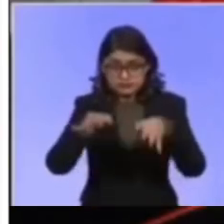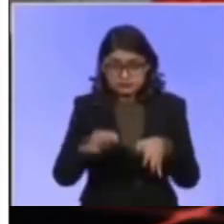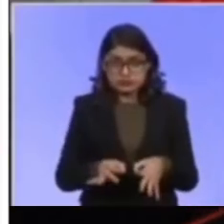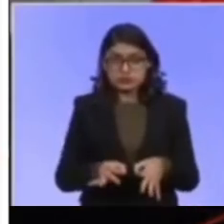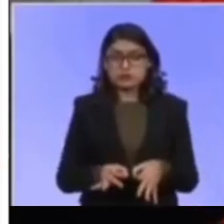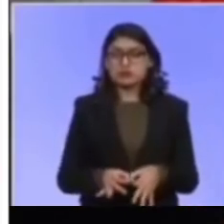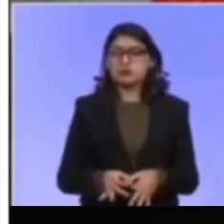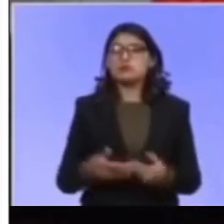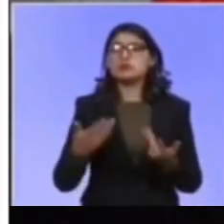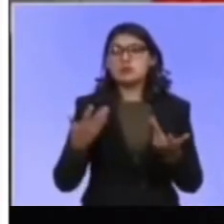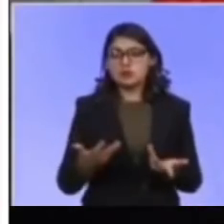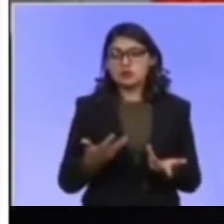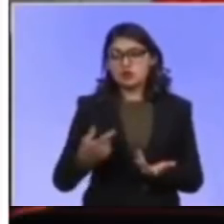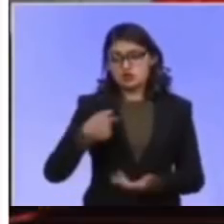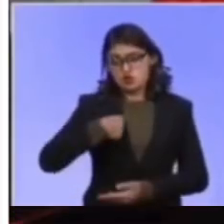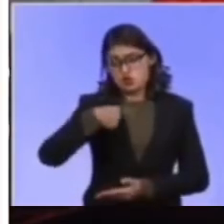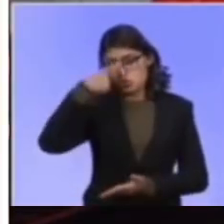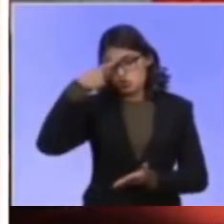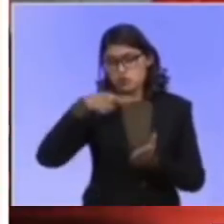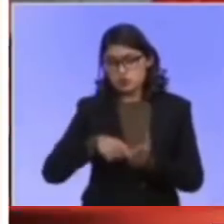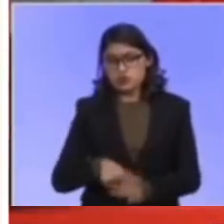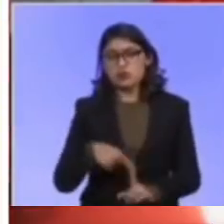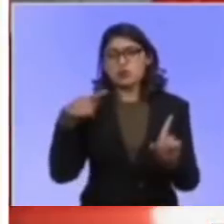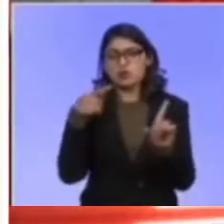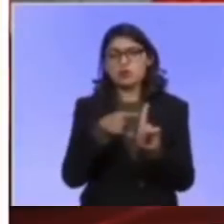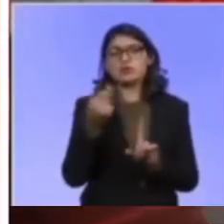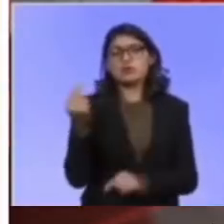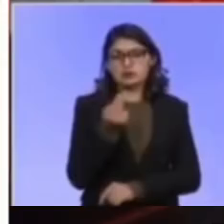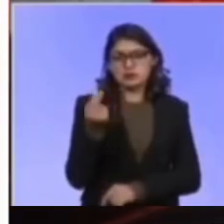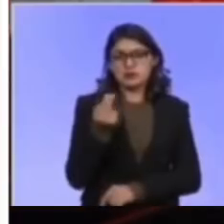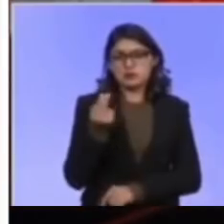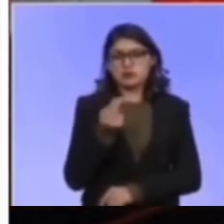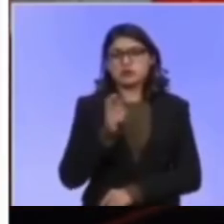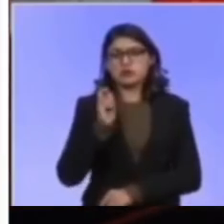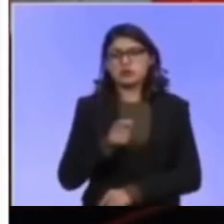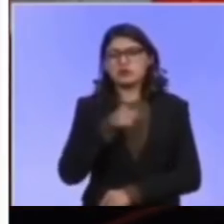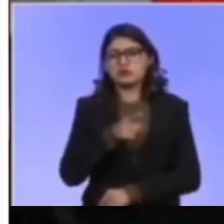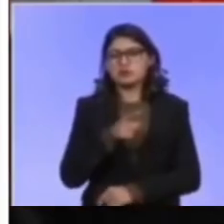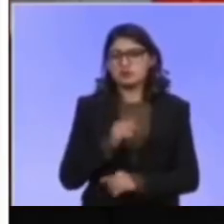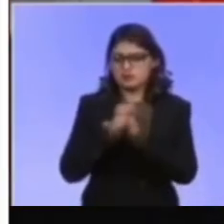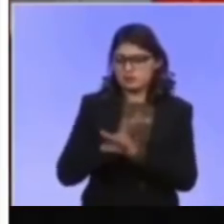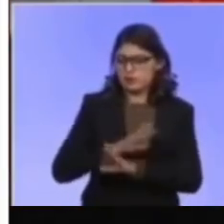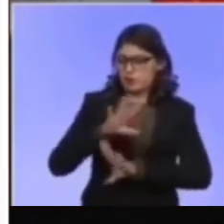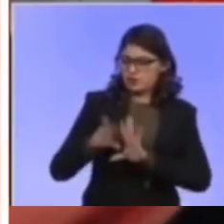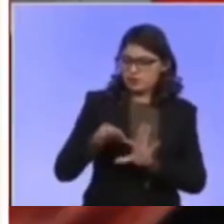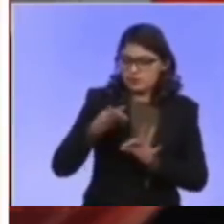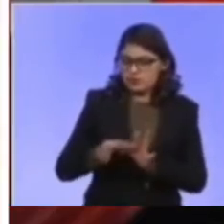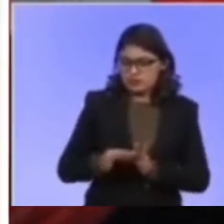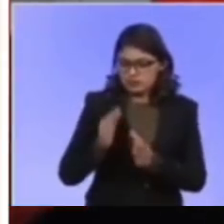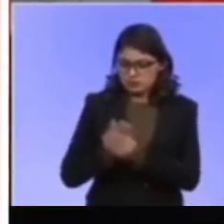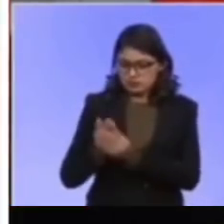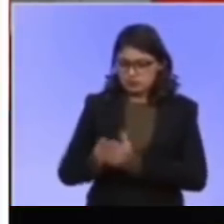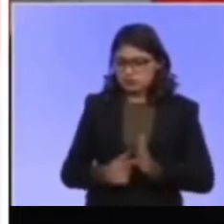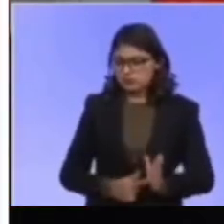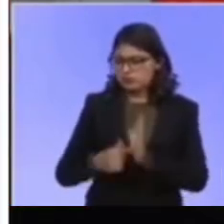como posible pero que implicaba la posibilidad para que presentaran todos los elementos necesarios